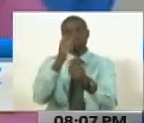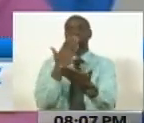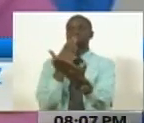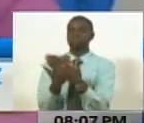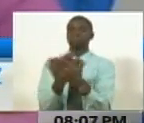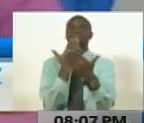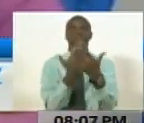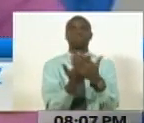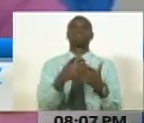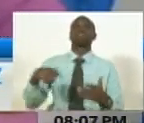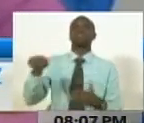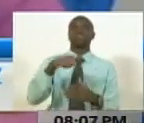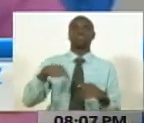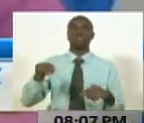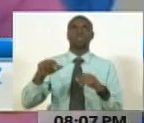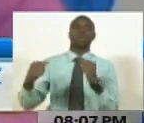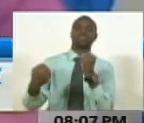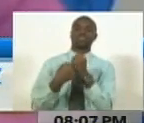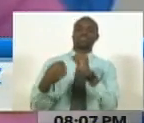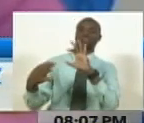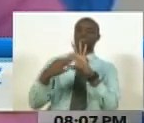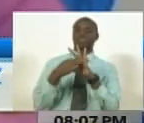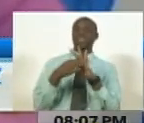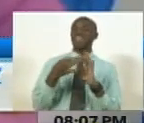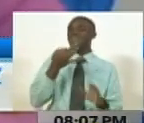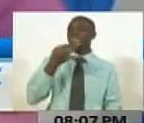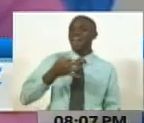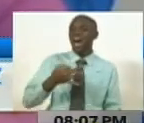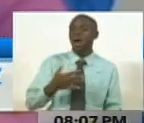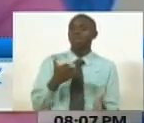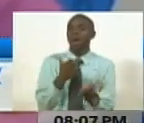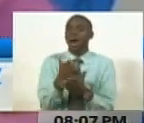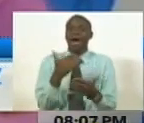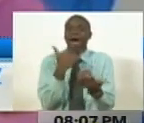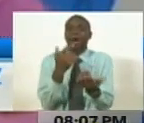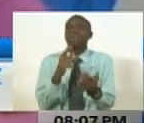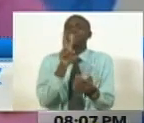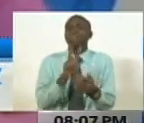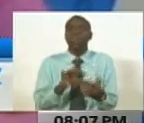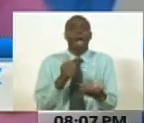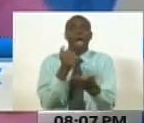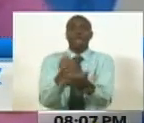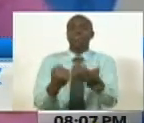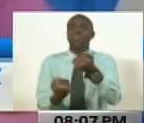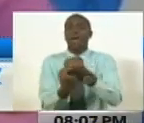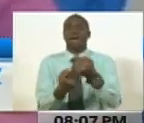voluntad, la que realmente quiere ayudar a Venezuela.